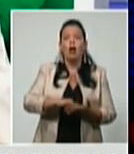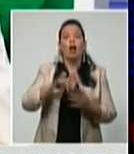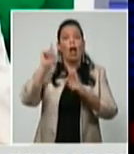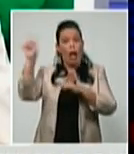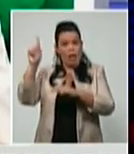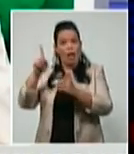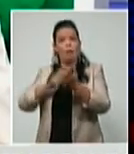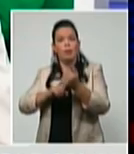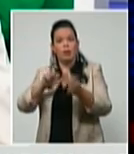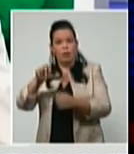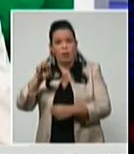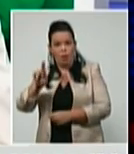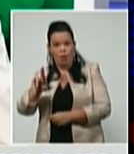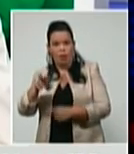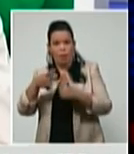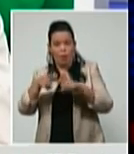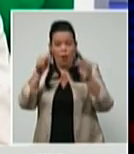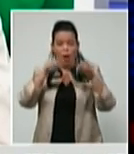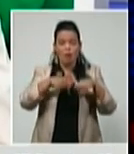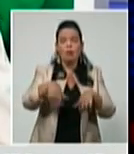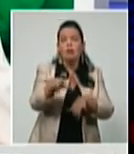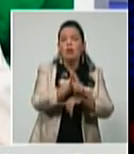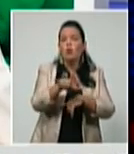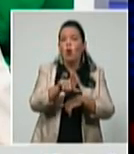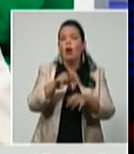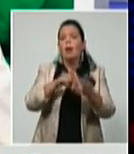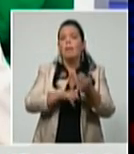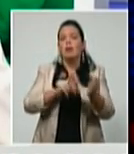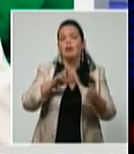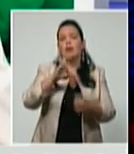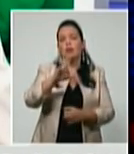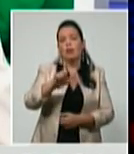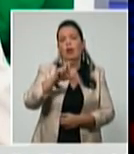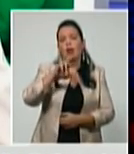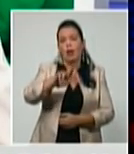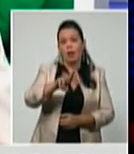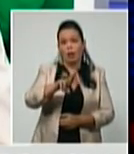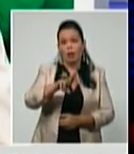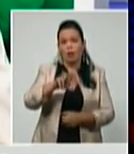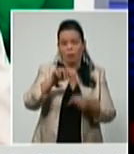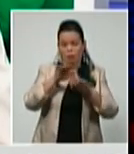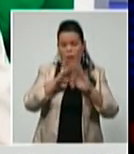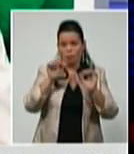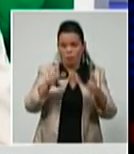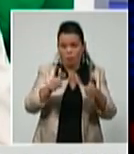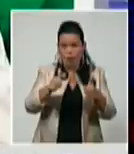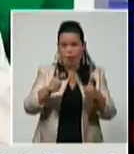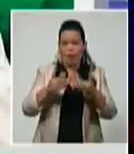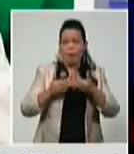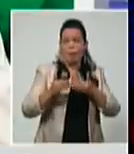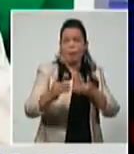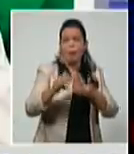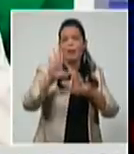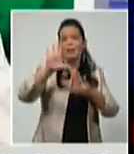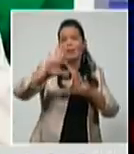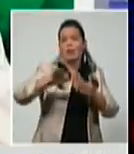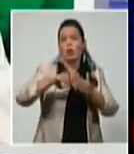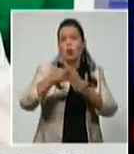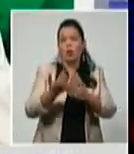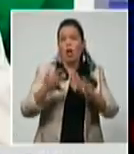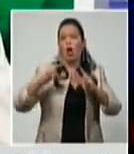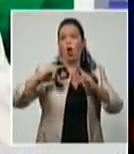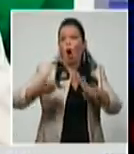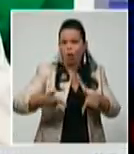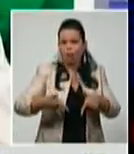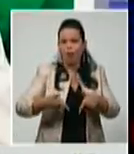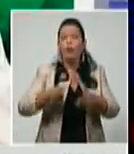muestra de PCR nuevamente al 5.º día. ¿Por qué? Ustedes dirán, una prueba que es costosa y